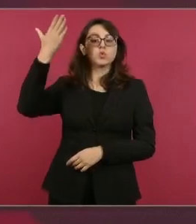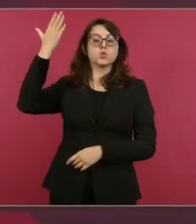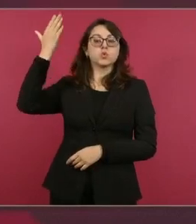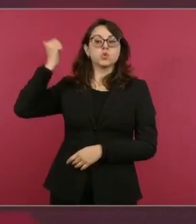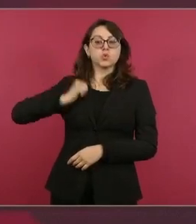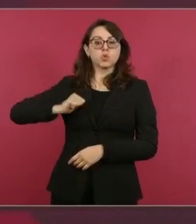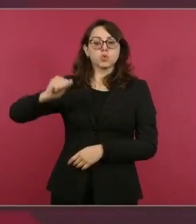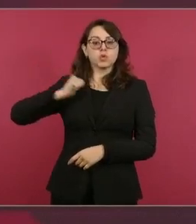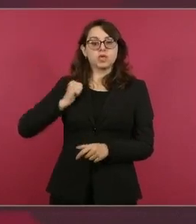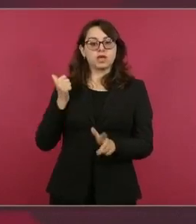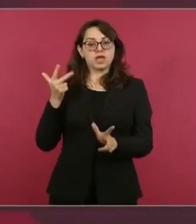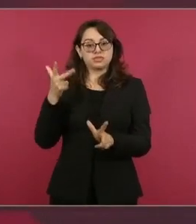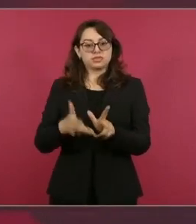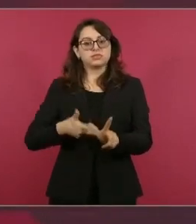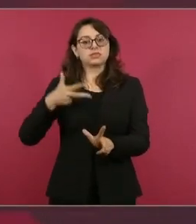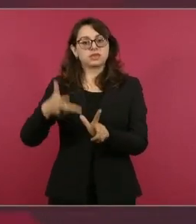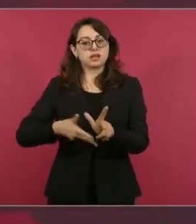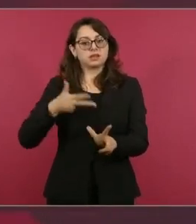había vigilancia.